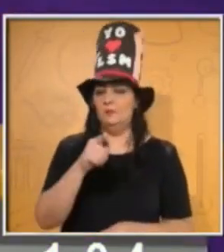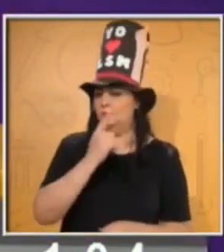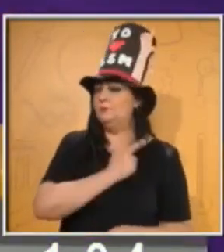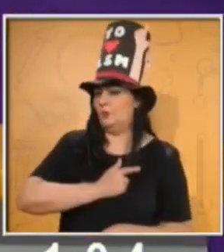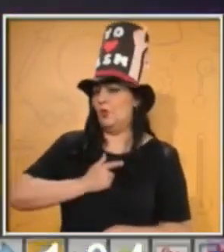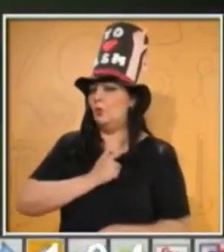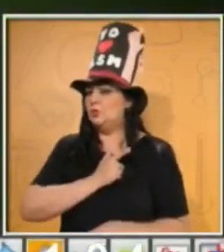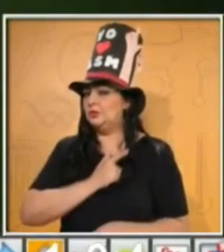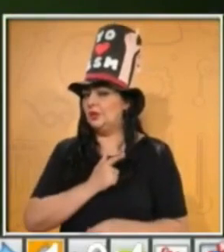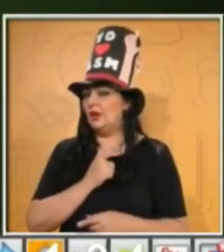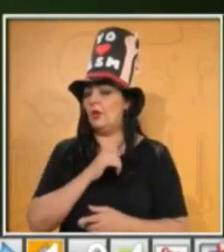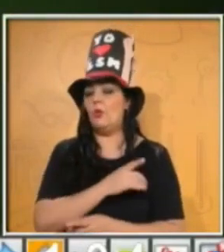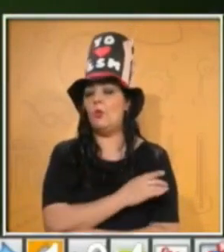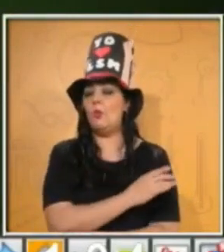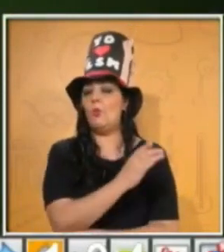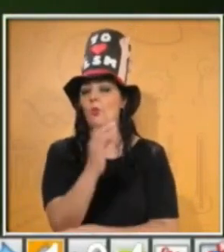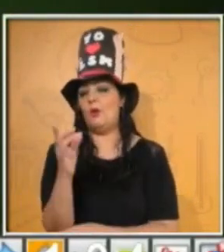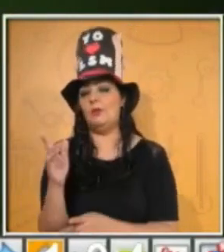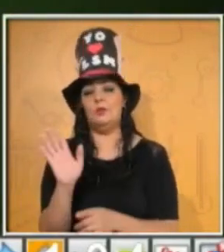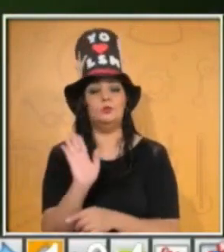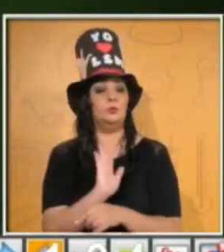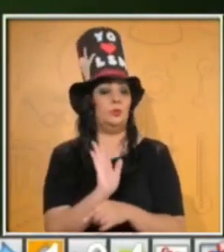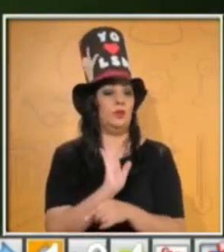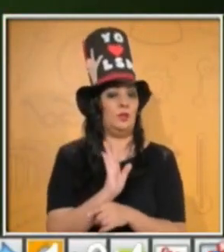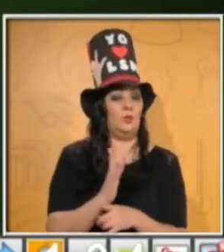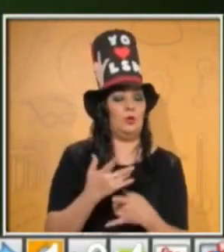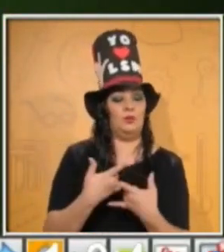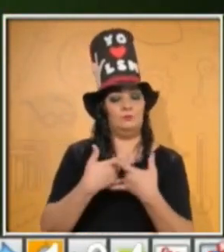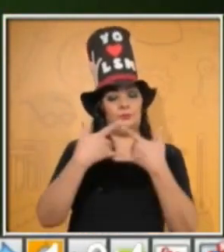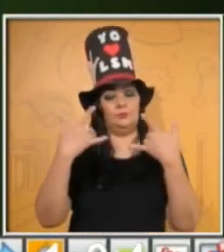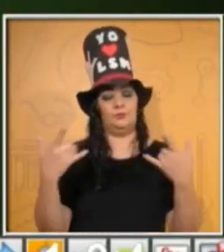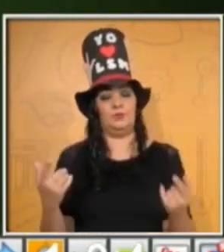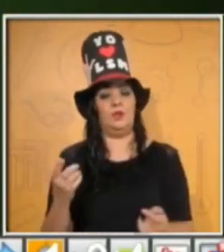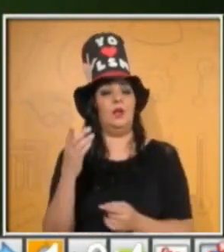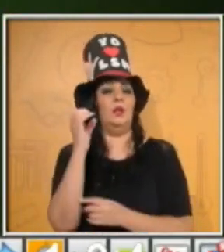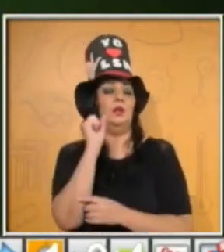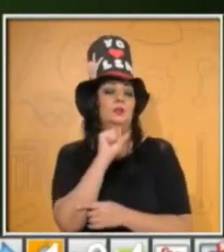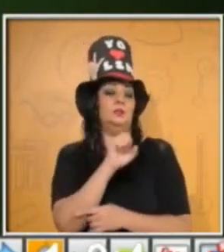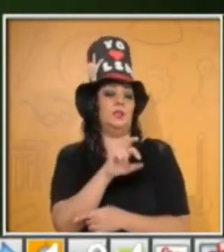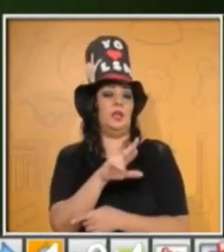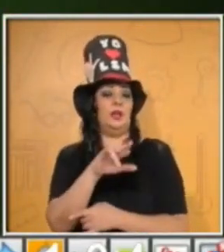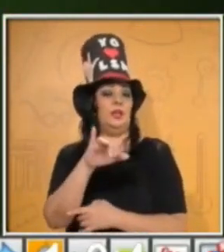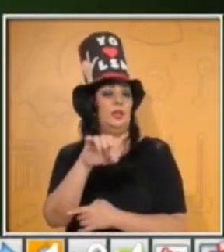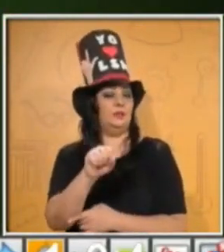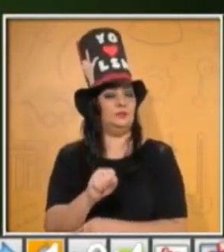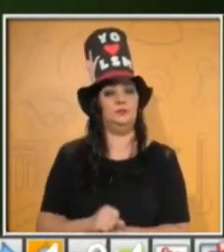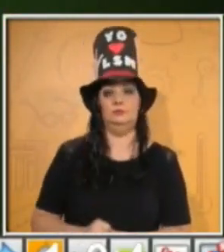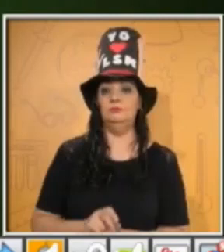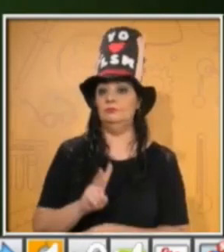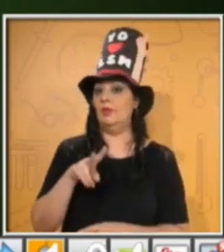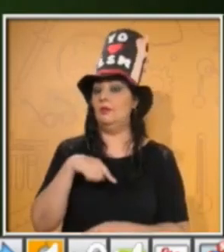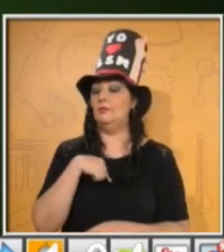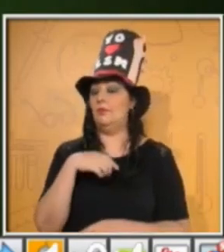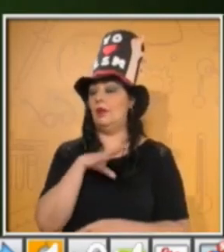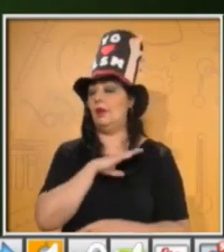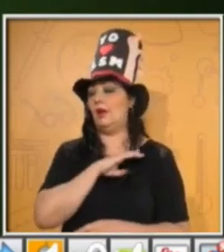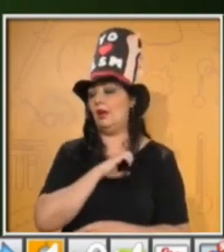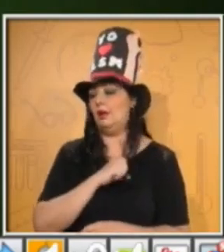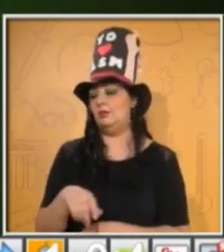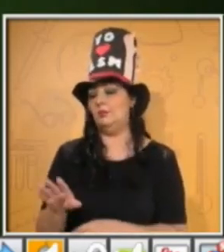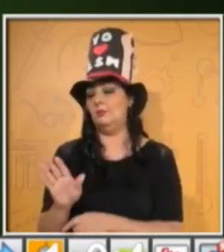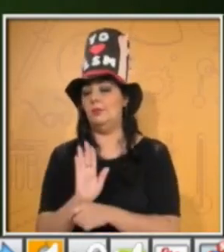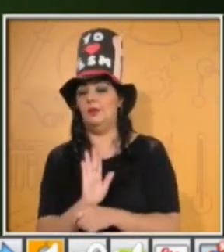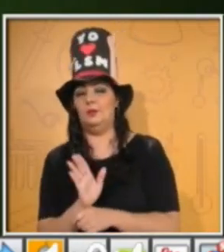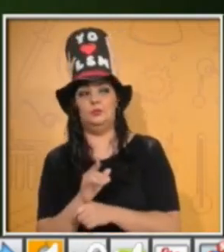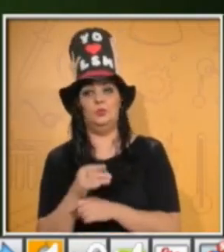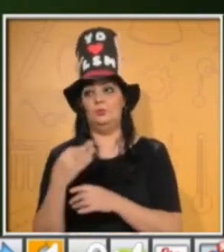cuentos, películas, dibujos animados o series? Maestra, ¿a usted le gustan? A mí me encanta ver películas. De hecho, es algo que he